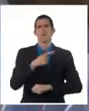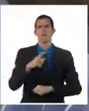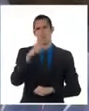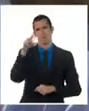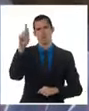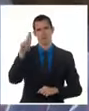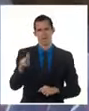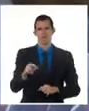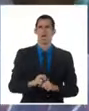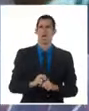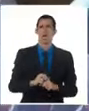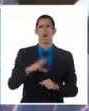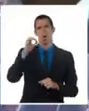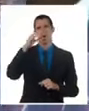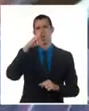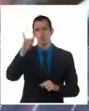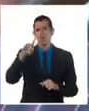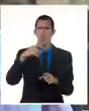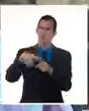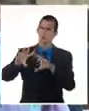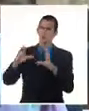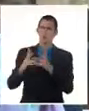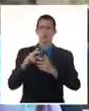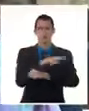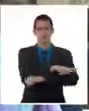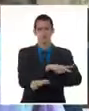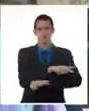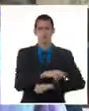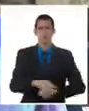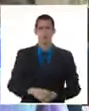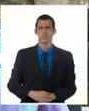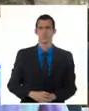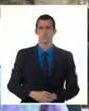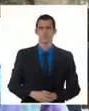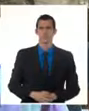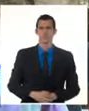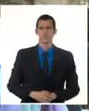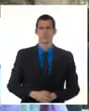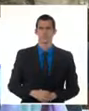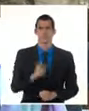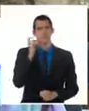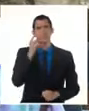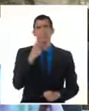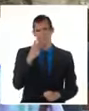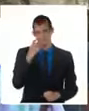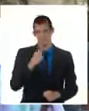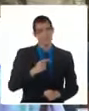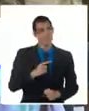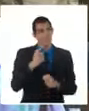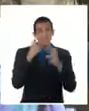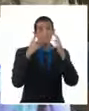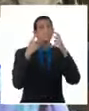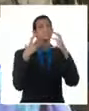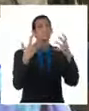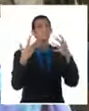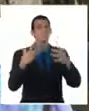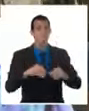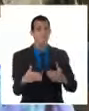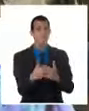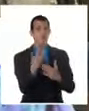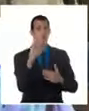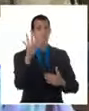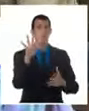Unidas. Importante también dentro de esta convención, se estará desarrollando el día 4 la reunión